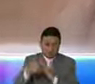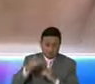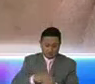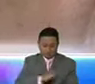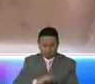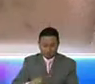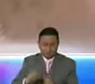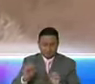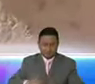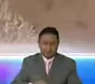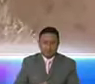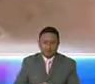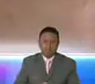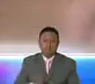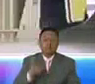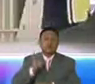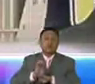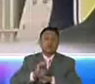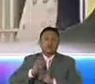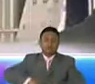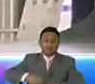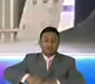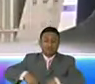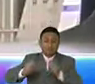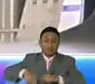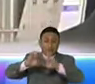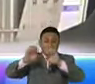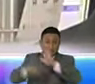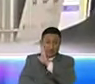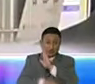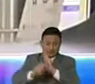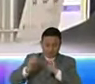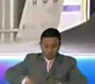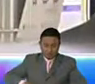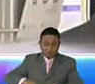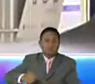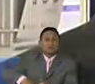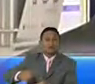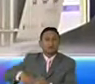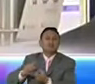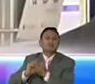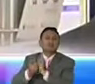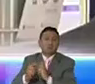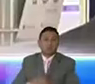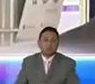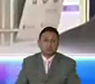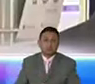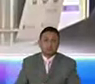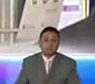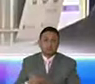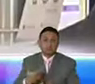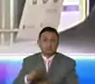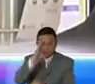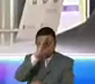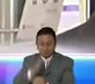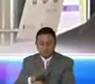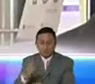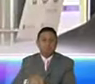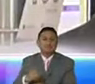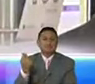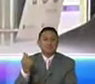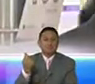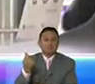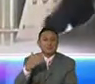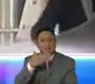los contratos con las empresas petroleras. Buscar mejorar las tarifas que